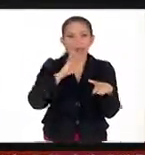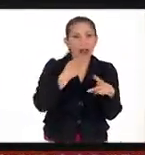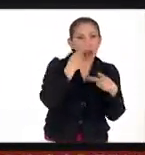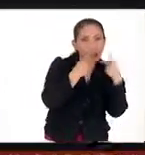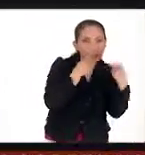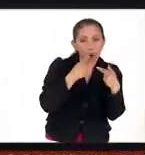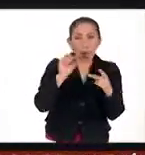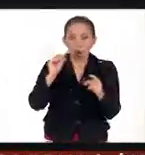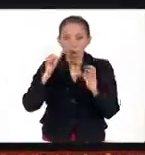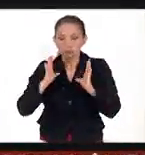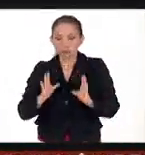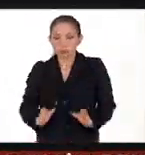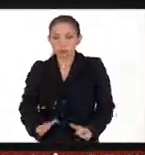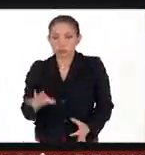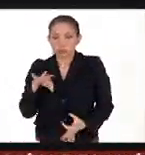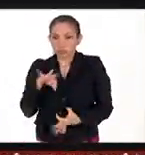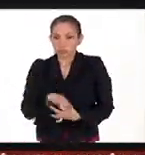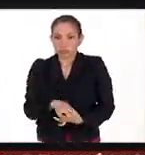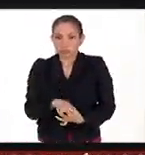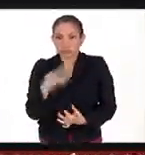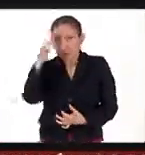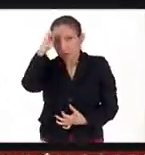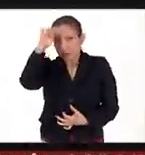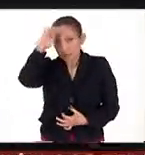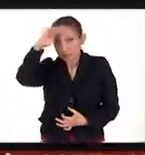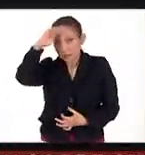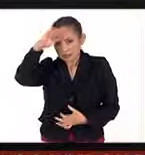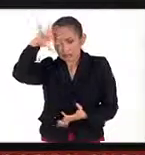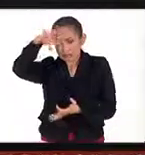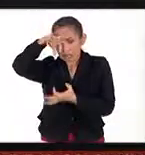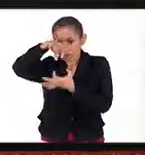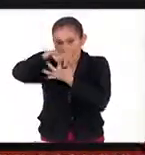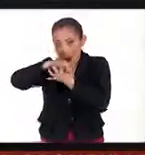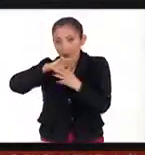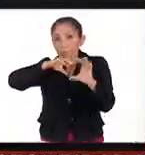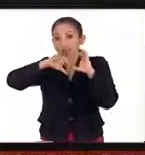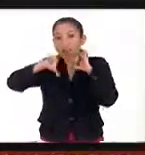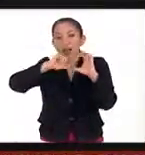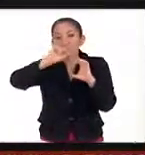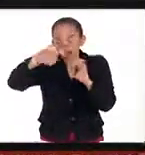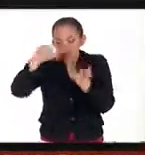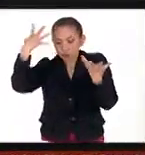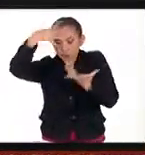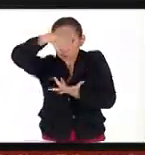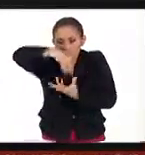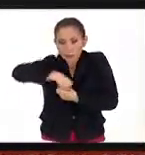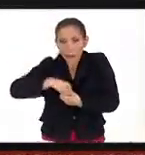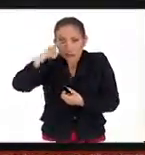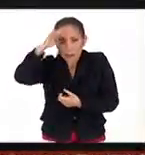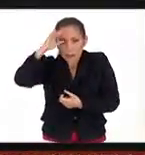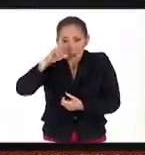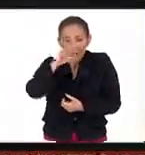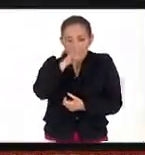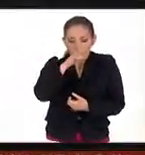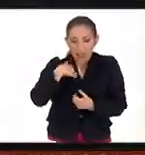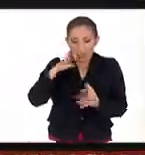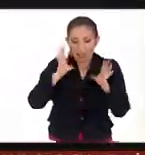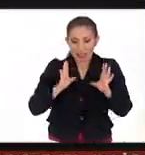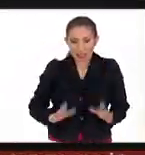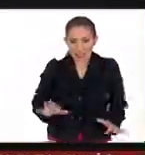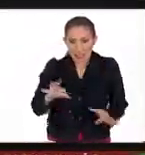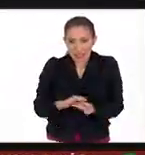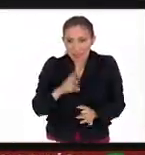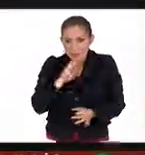lenguaje no verbal, que es el instrumento en sí del pensamiento. Entonces, la comunicación tiene que ser a través del pensamiento, lenguaje y el instrumento de la